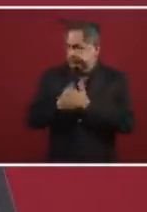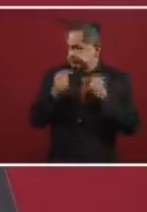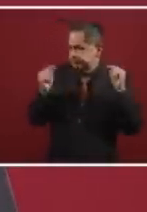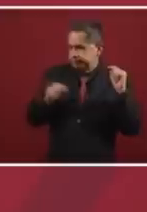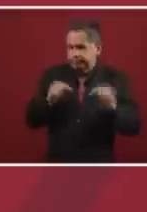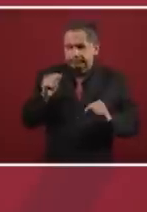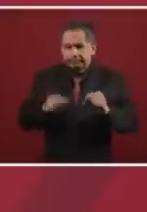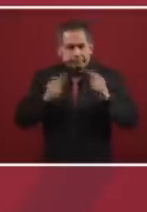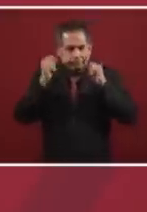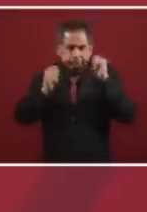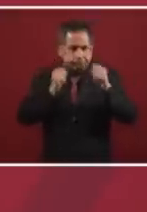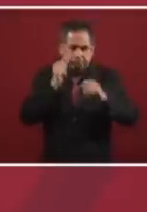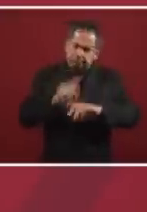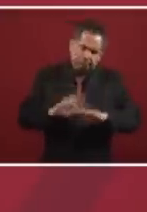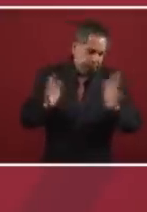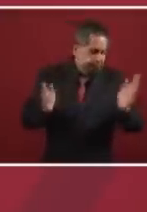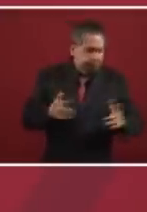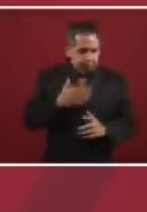sobre